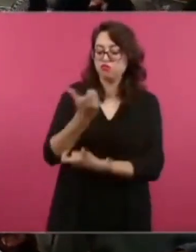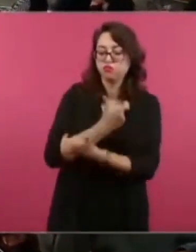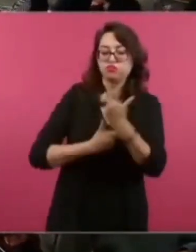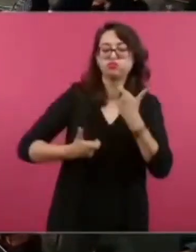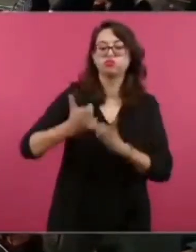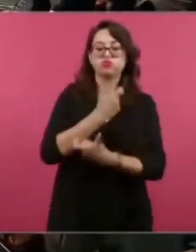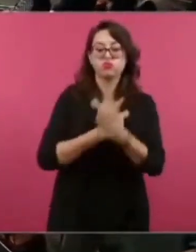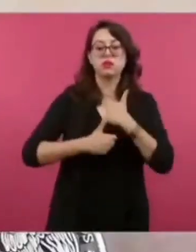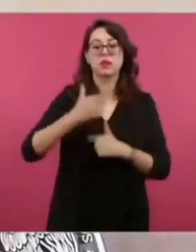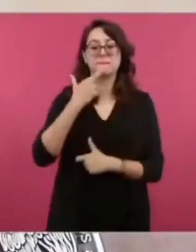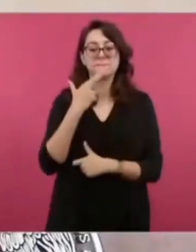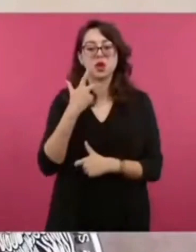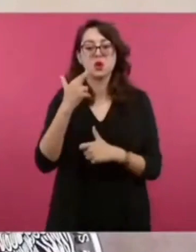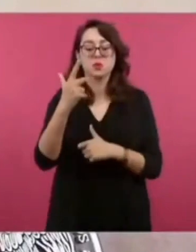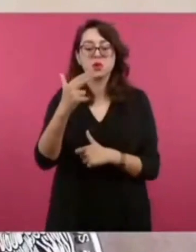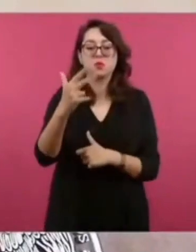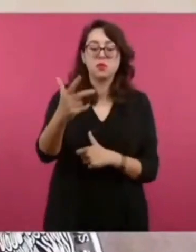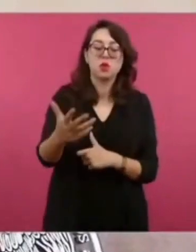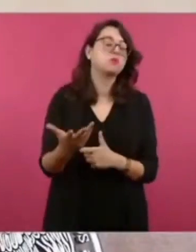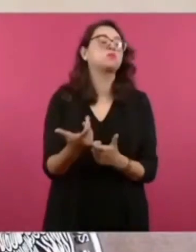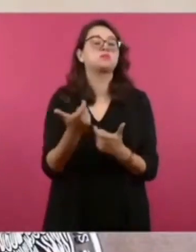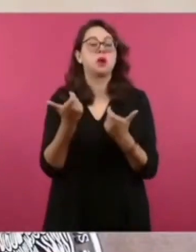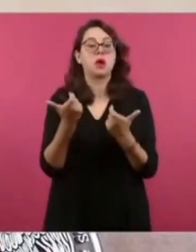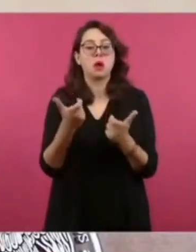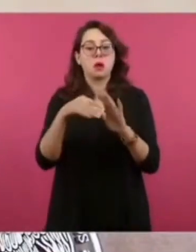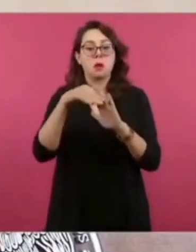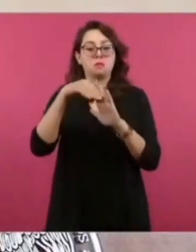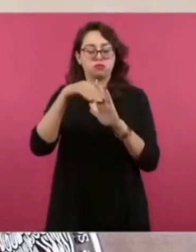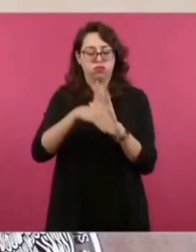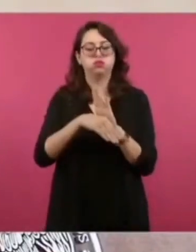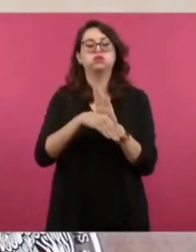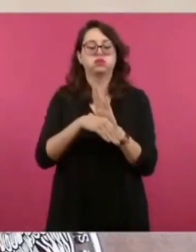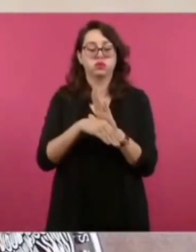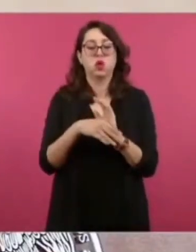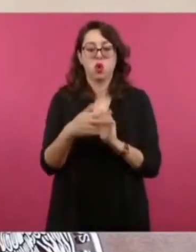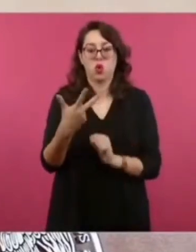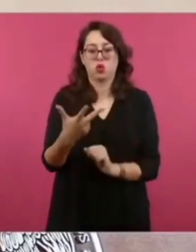Y por eso no hubo crisis tan fuerte